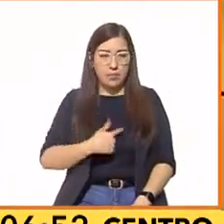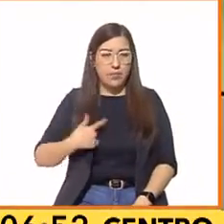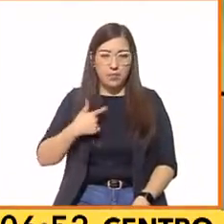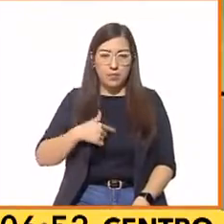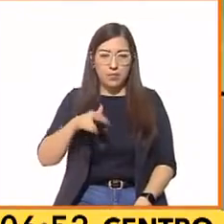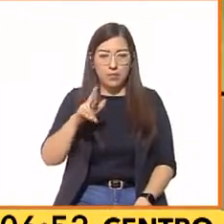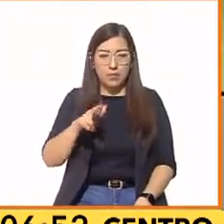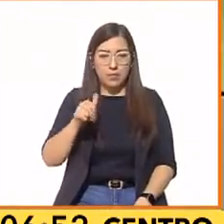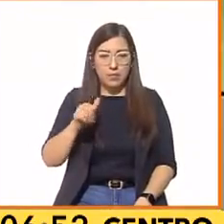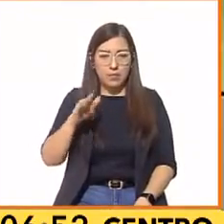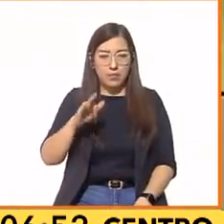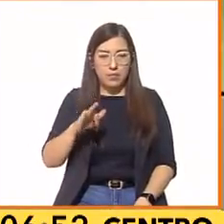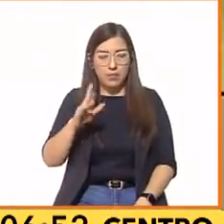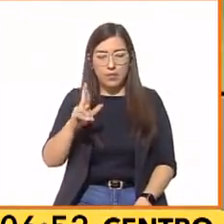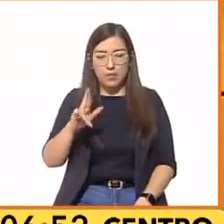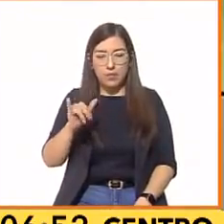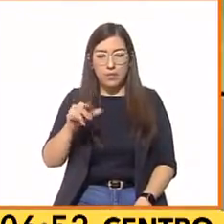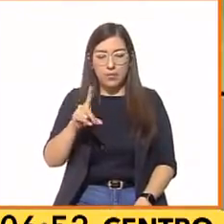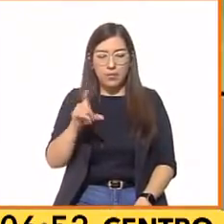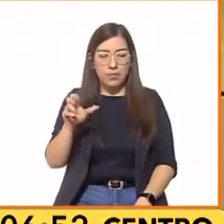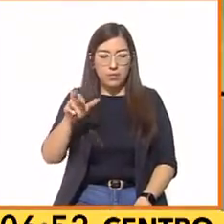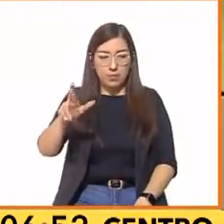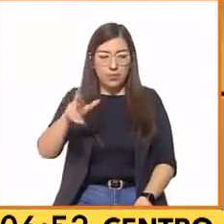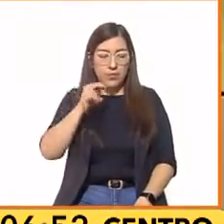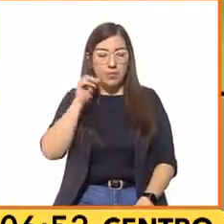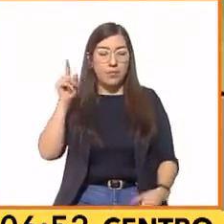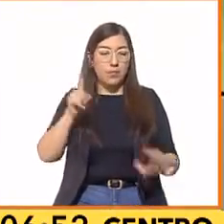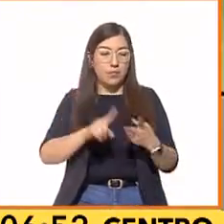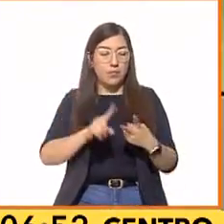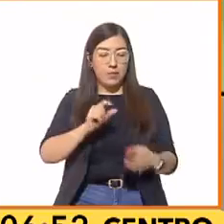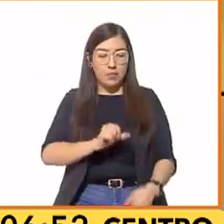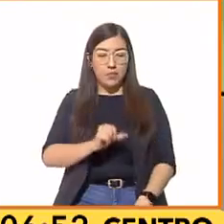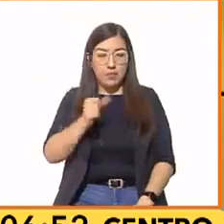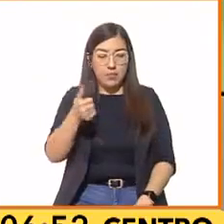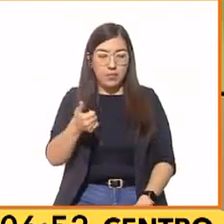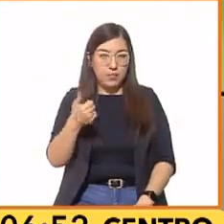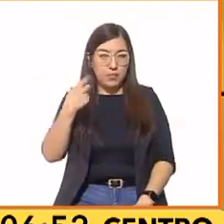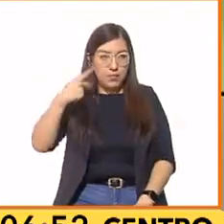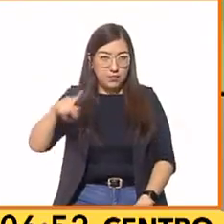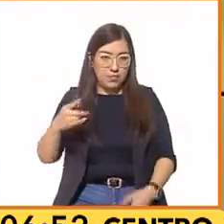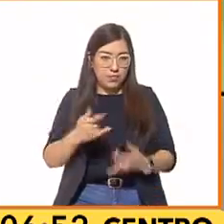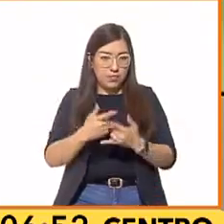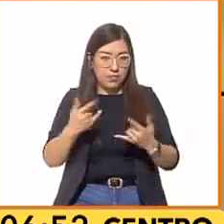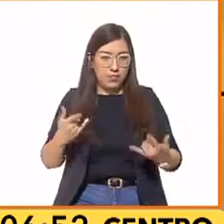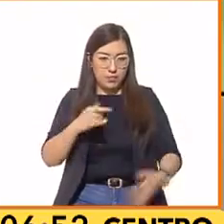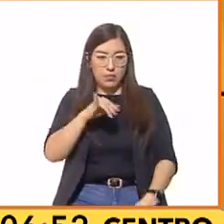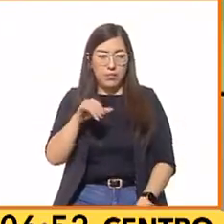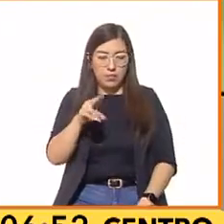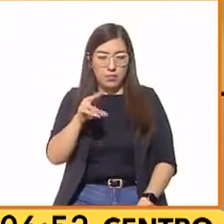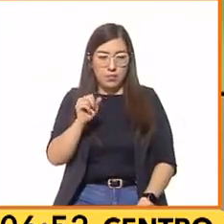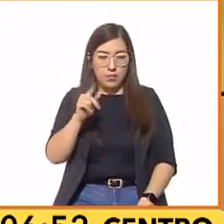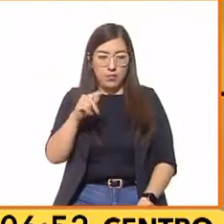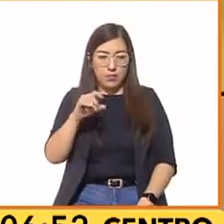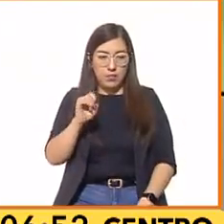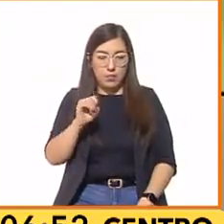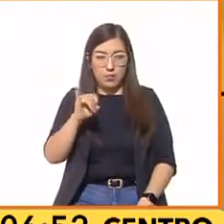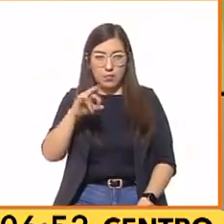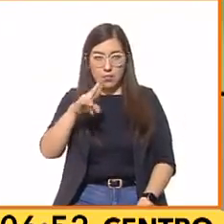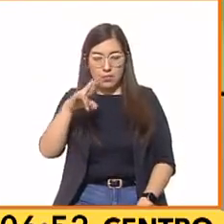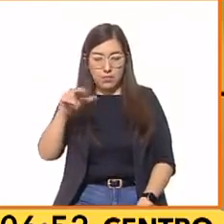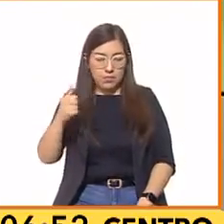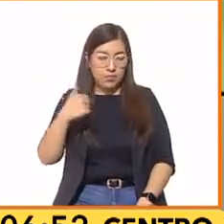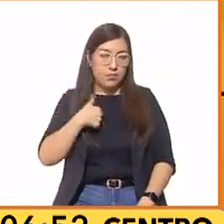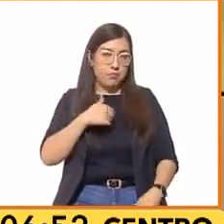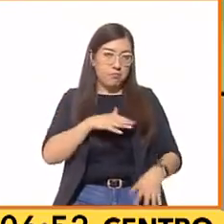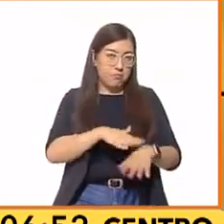Reeder, también la de Justo Sierra, y yo invitaría